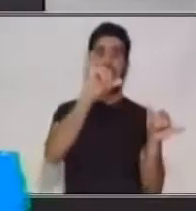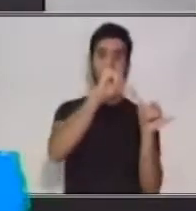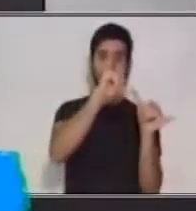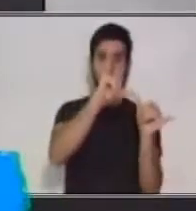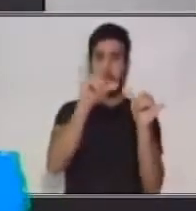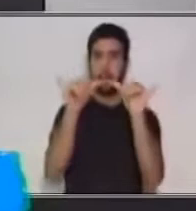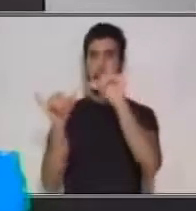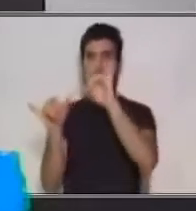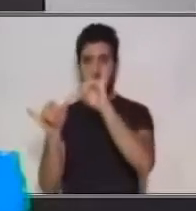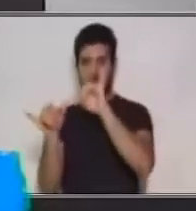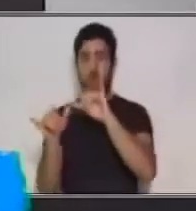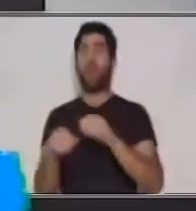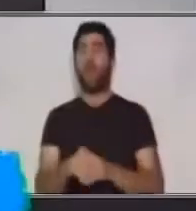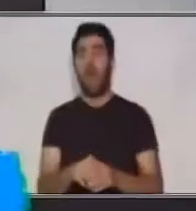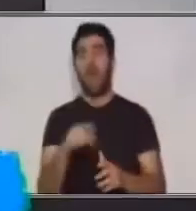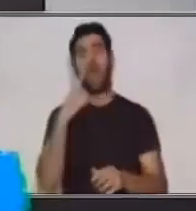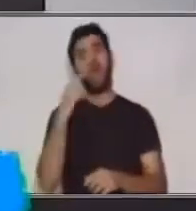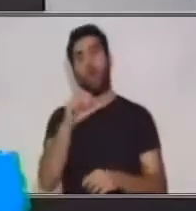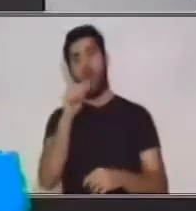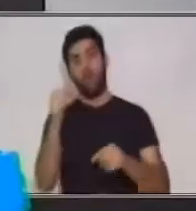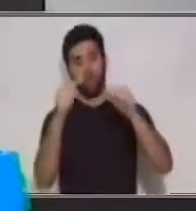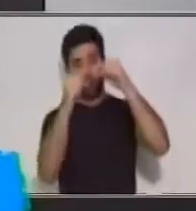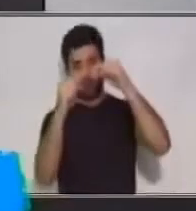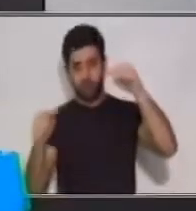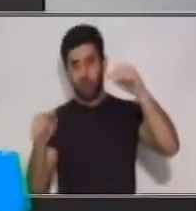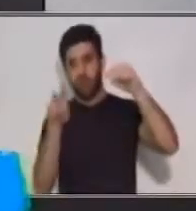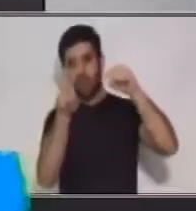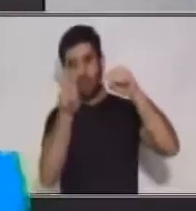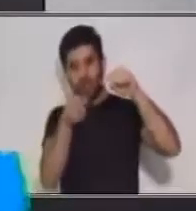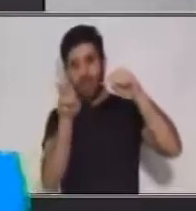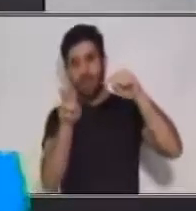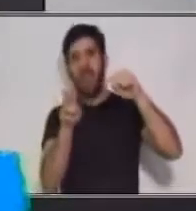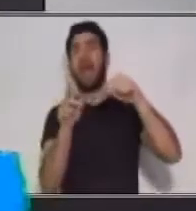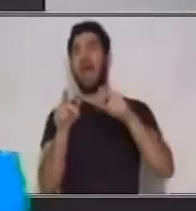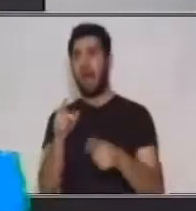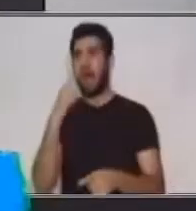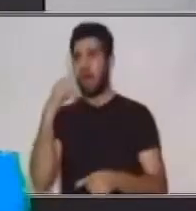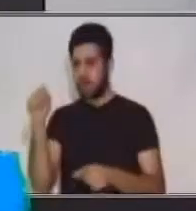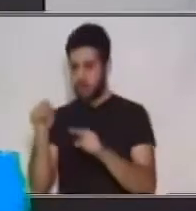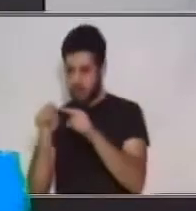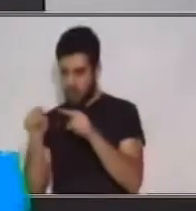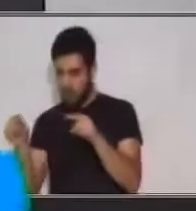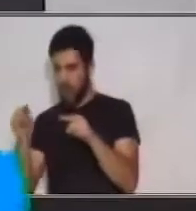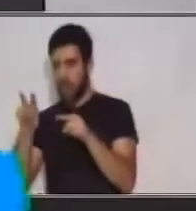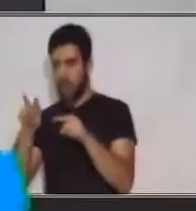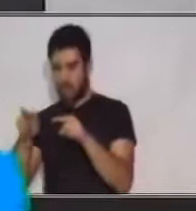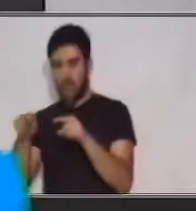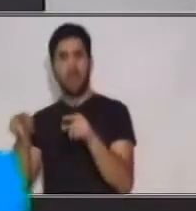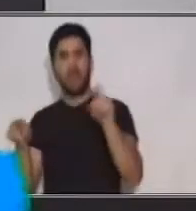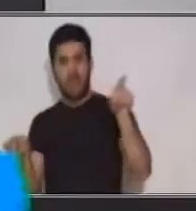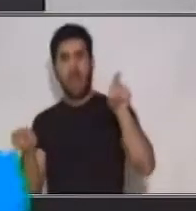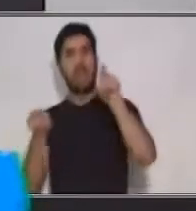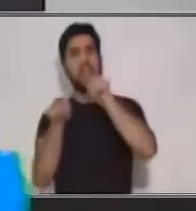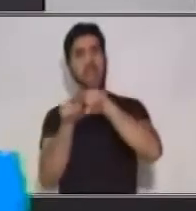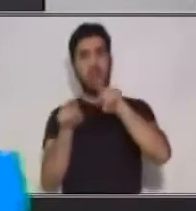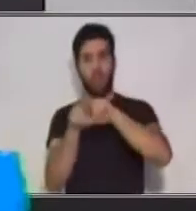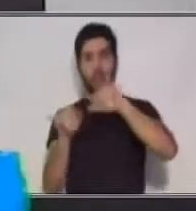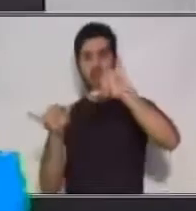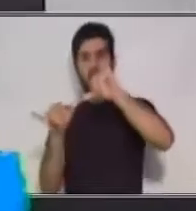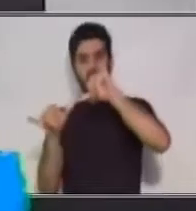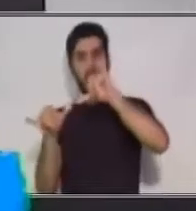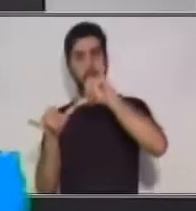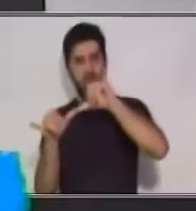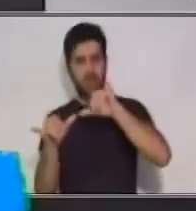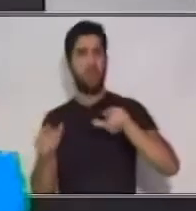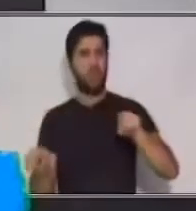la medida que tiene este otro lado tendrá la misma que tiene este otro lado. ¿Sí? Entonces yo puedo ver la misma